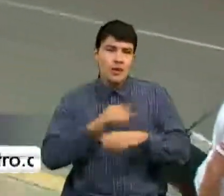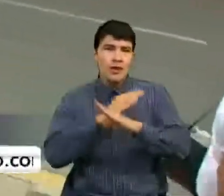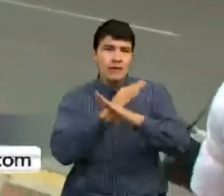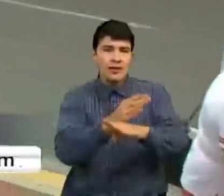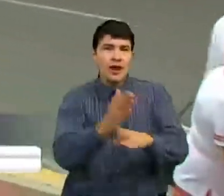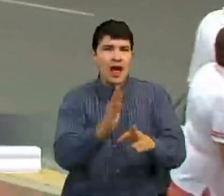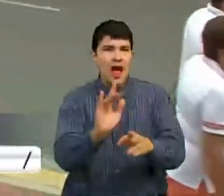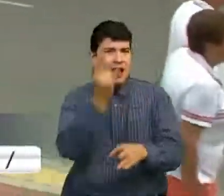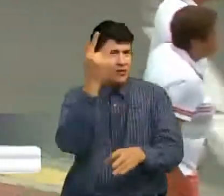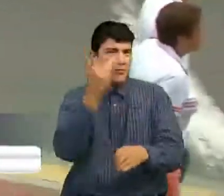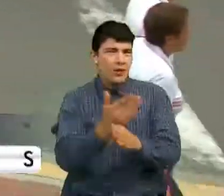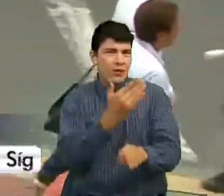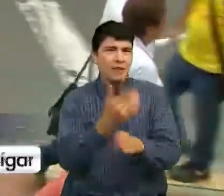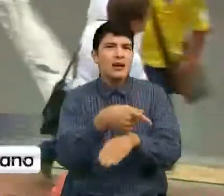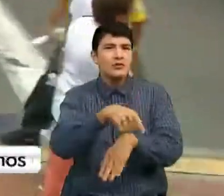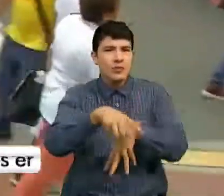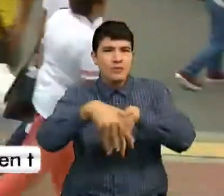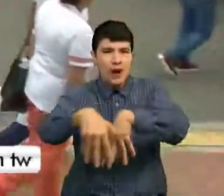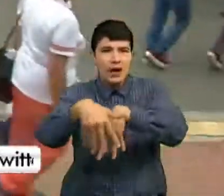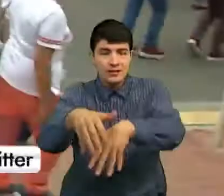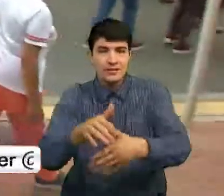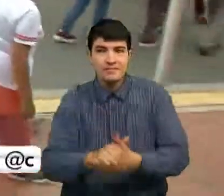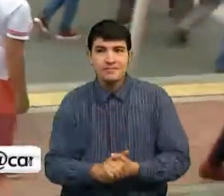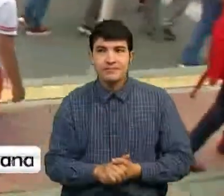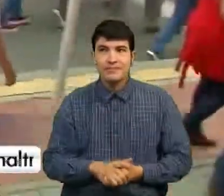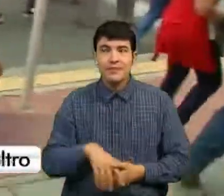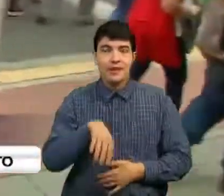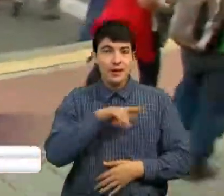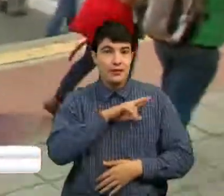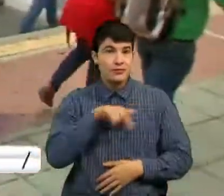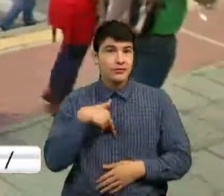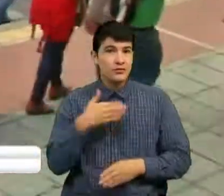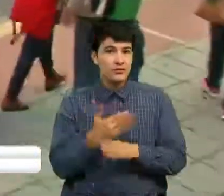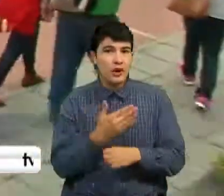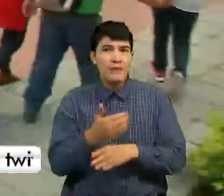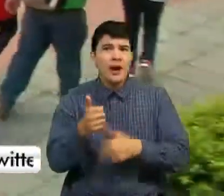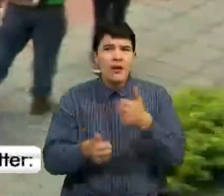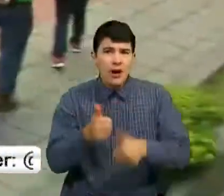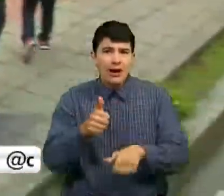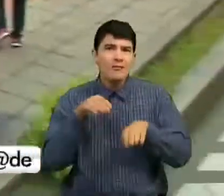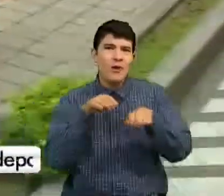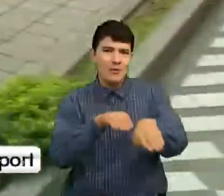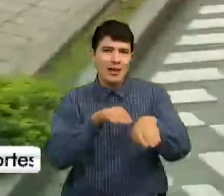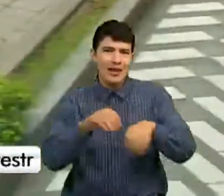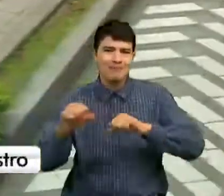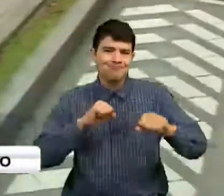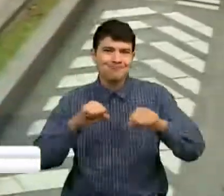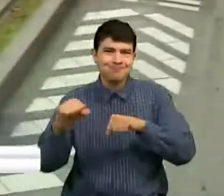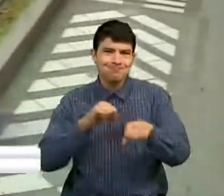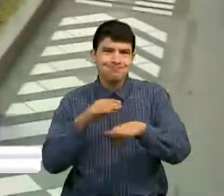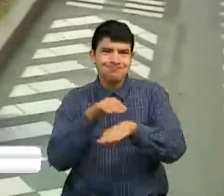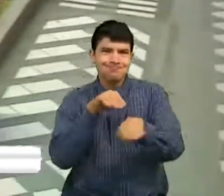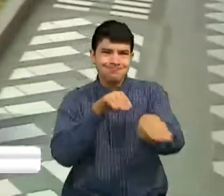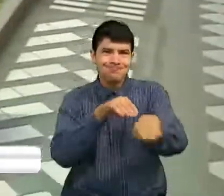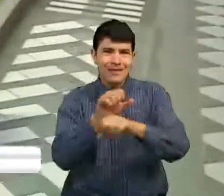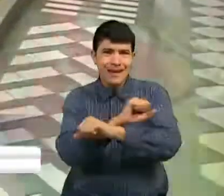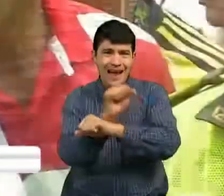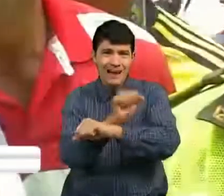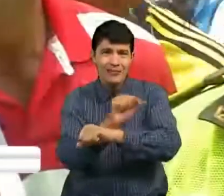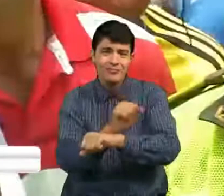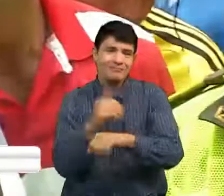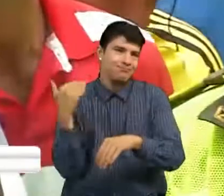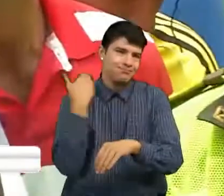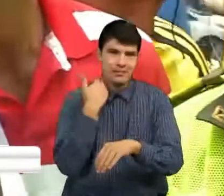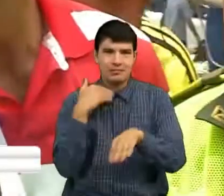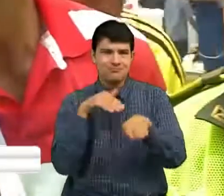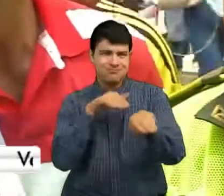alteraciones en el orden público. Lo que hemos tenido es un problema de movilidad en la ciudad, colapsa la ciudad frente al tema de las marchas.